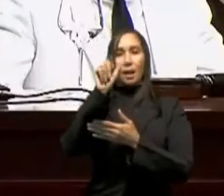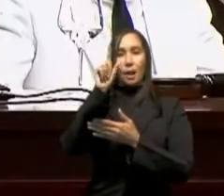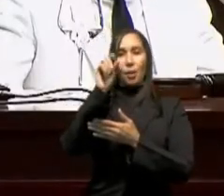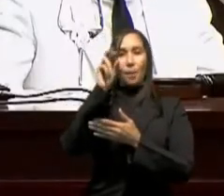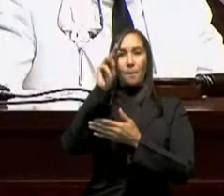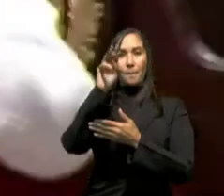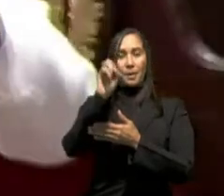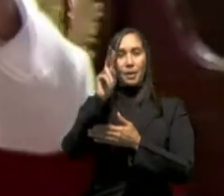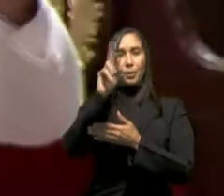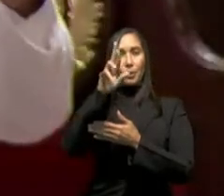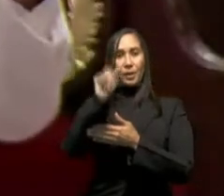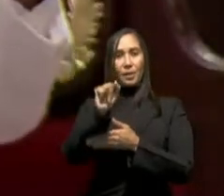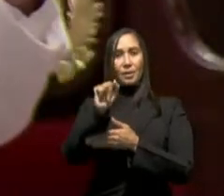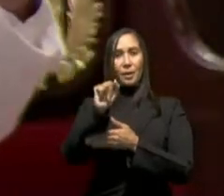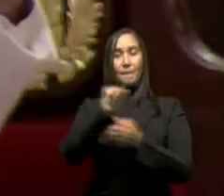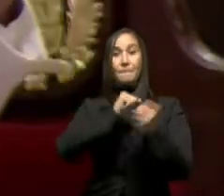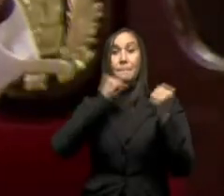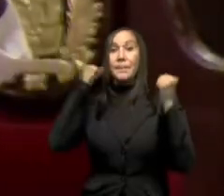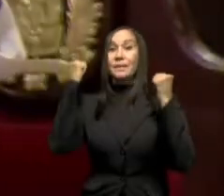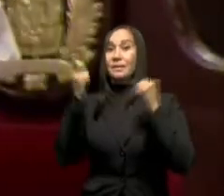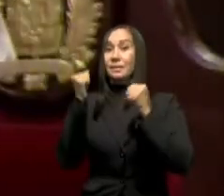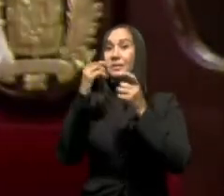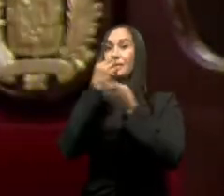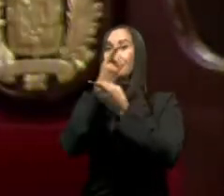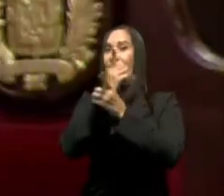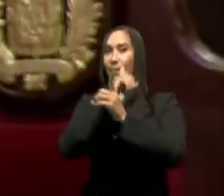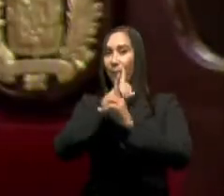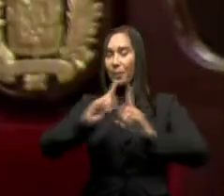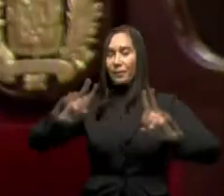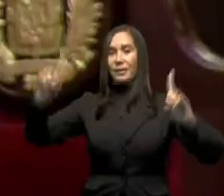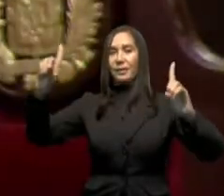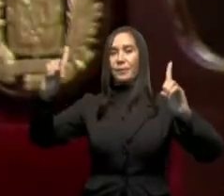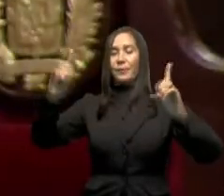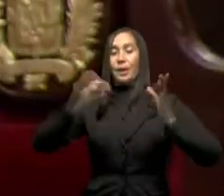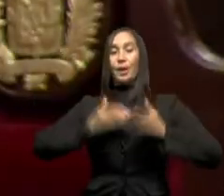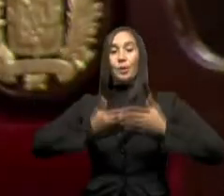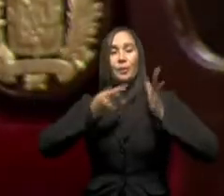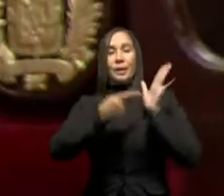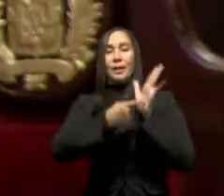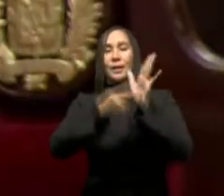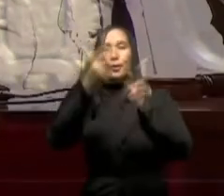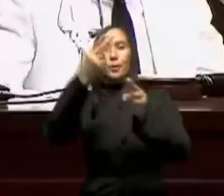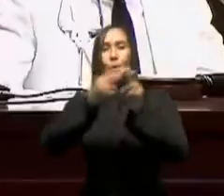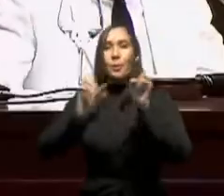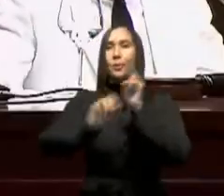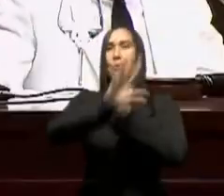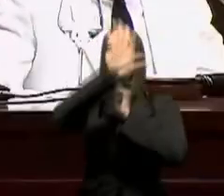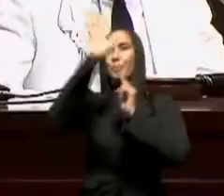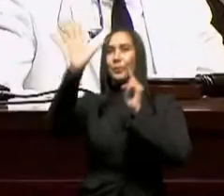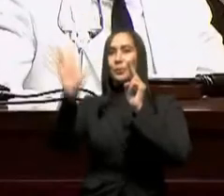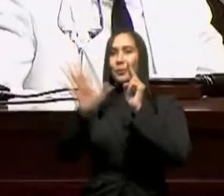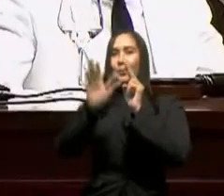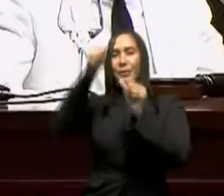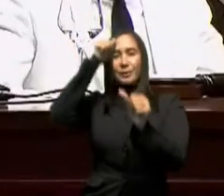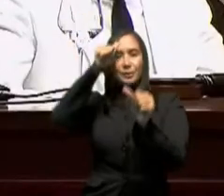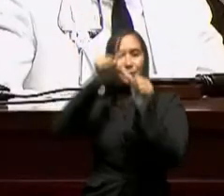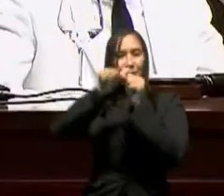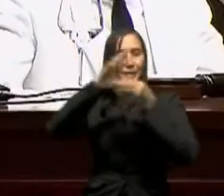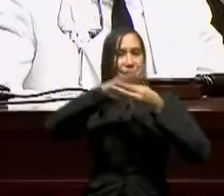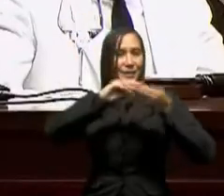Ureña. Venciste, patria, y tu preclaro nombre con destellos de luz graba la